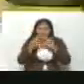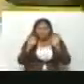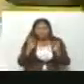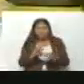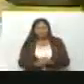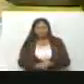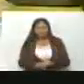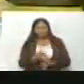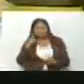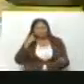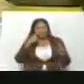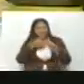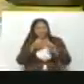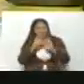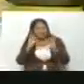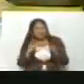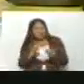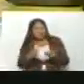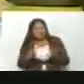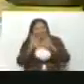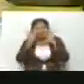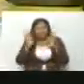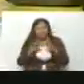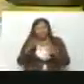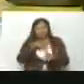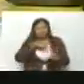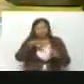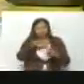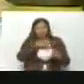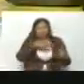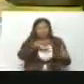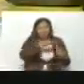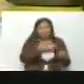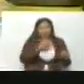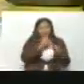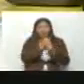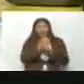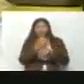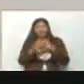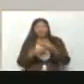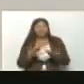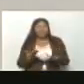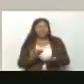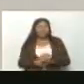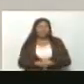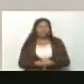propósito de esa forma de manipular la información? A los trabajadores.